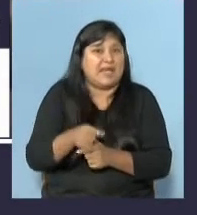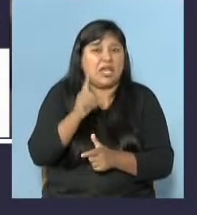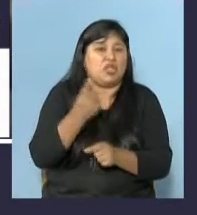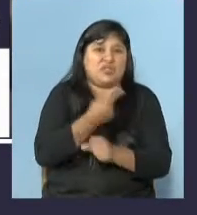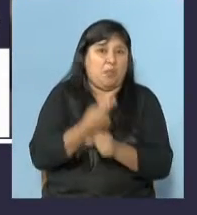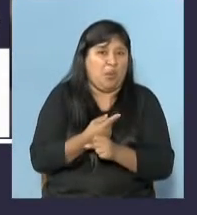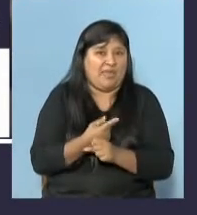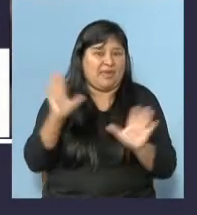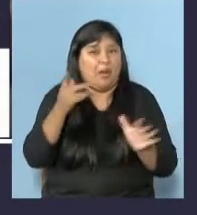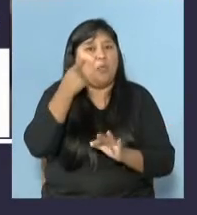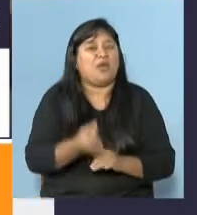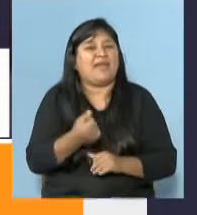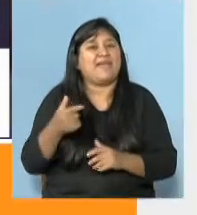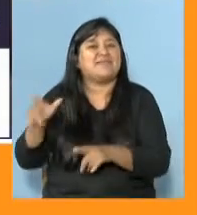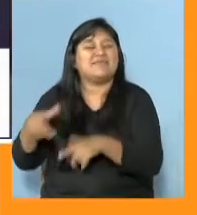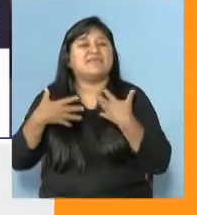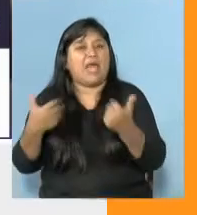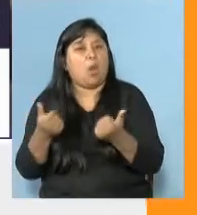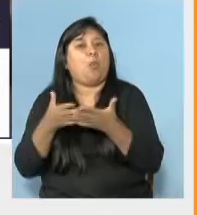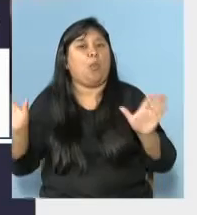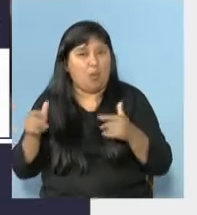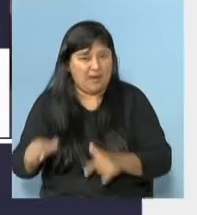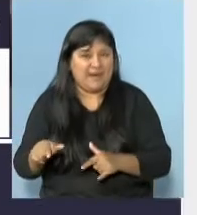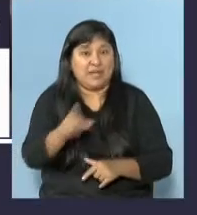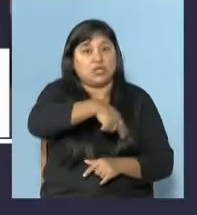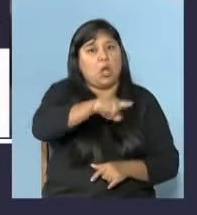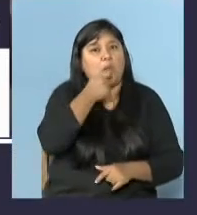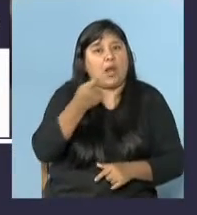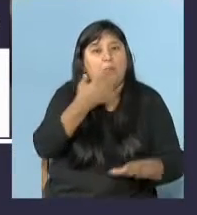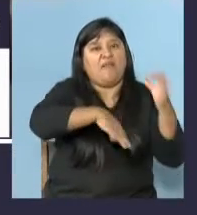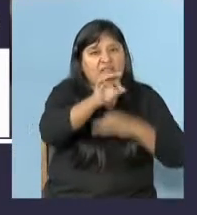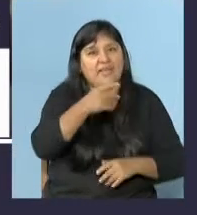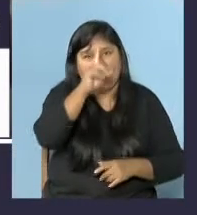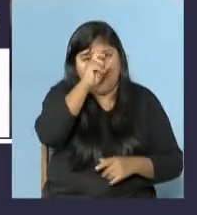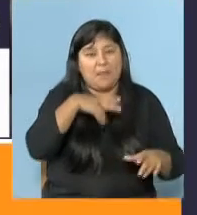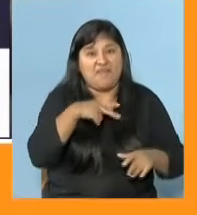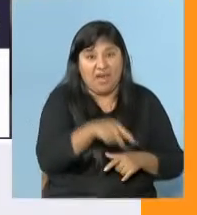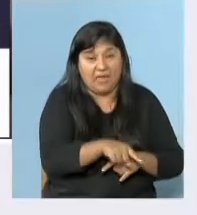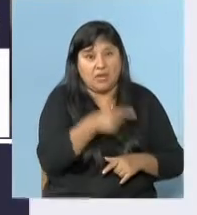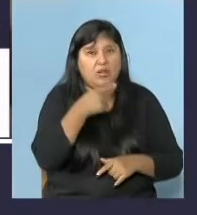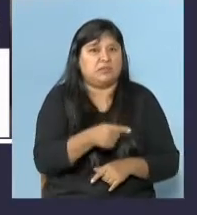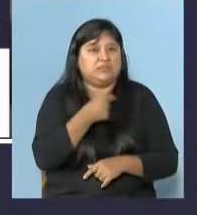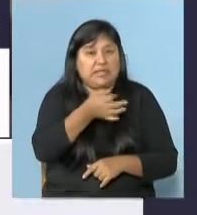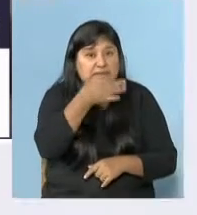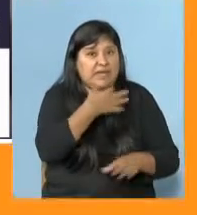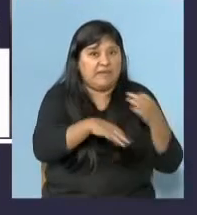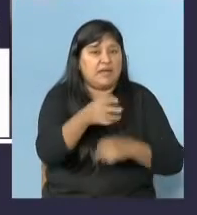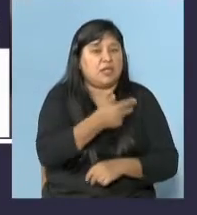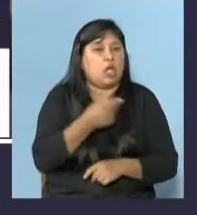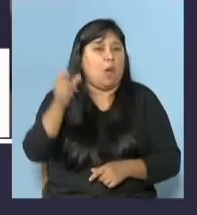para comprarlas. Y eso es algo que todavía, hasta tanto no vacunemos a las personas de mayor